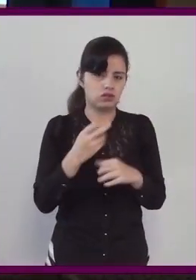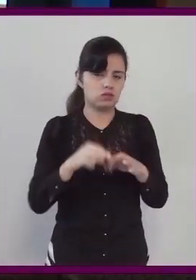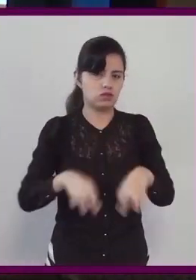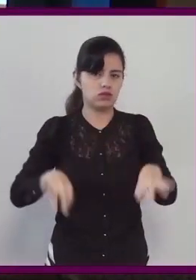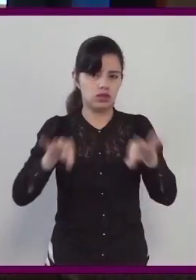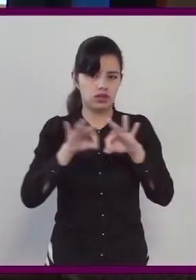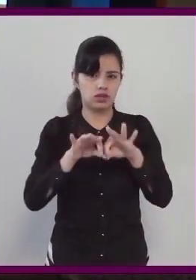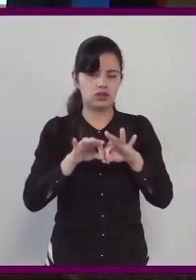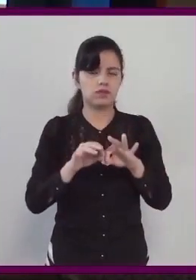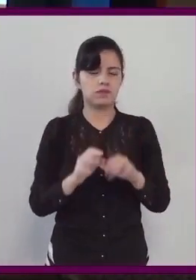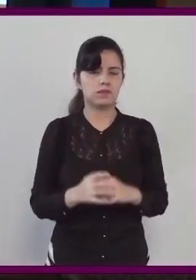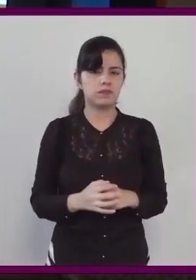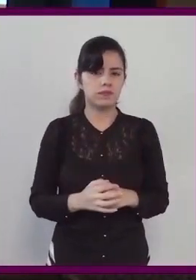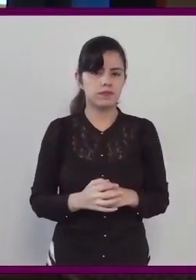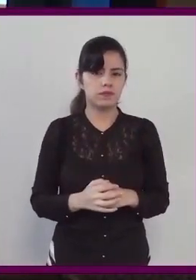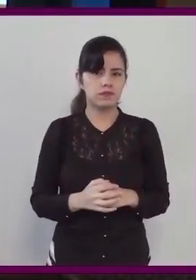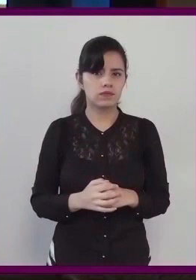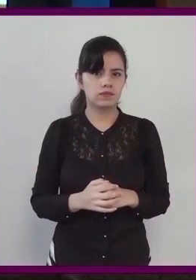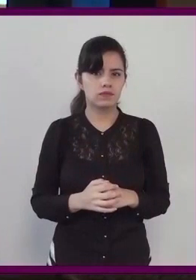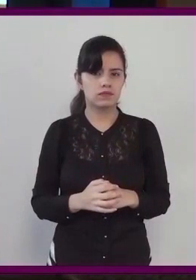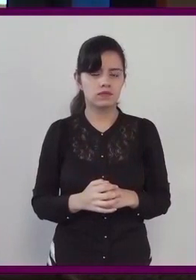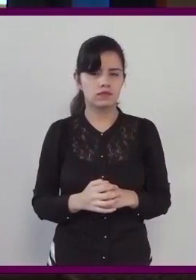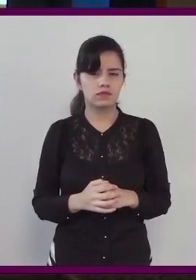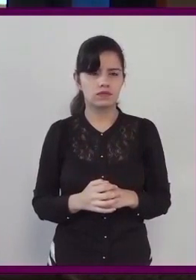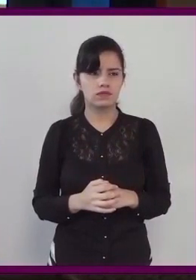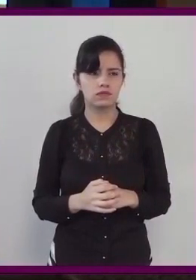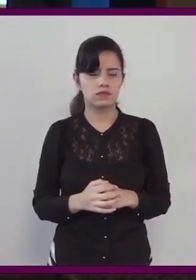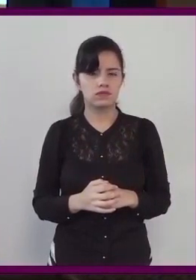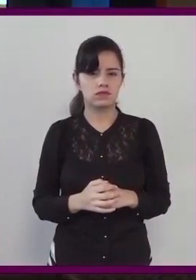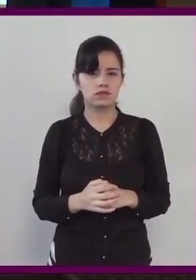como se ha distribuido